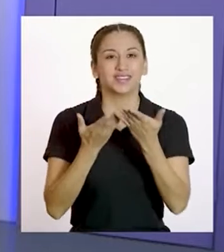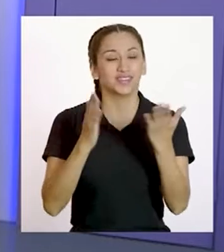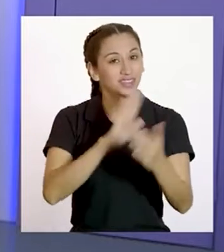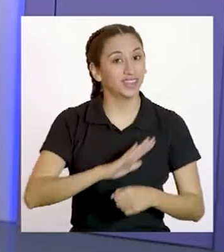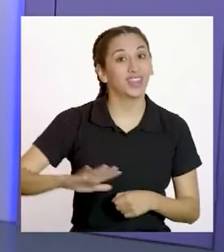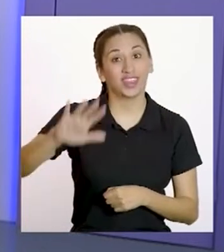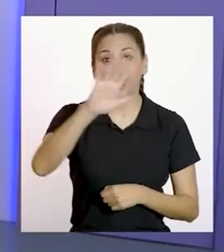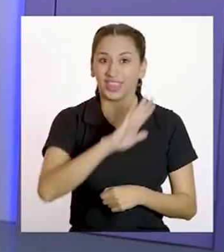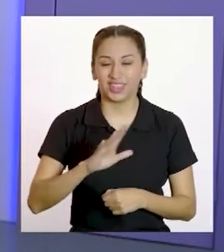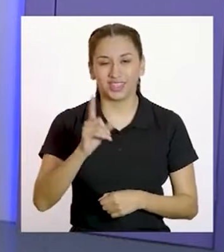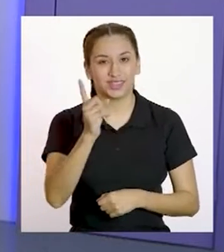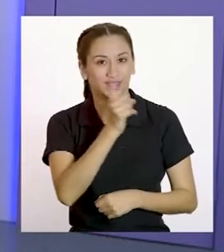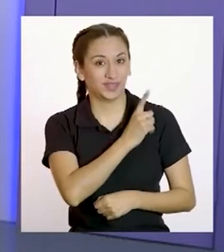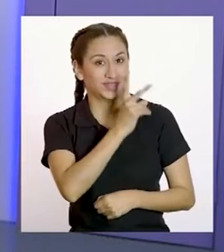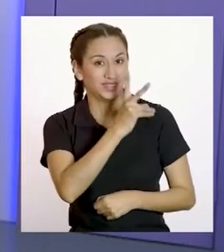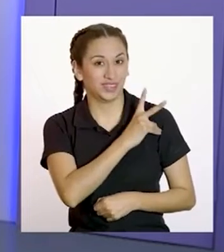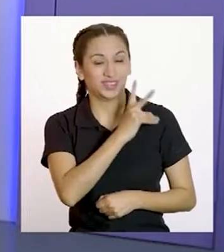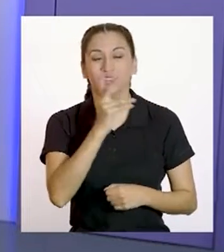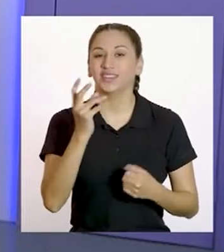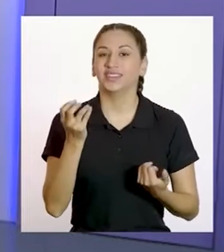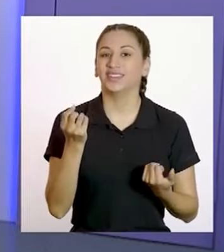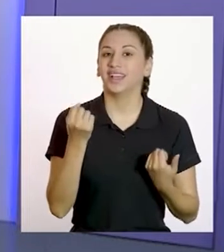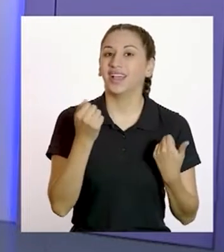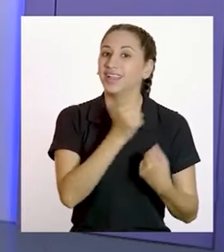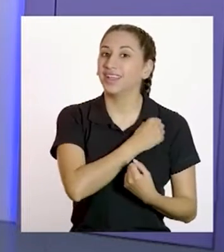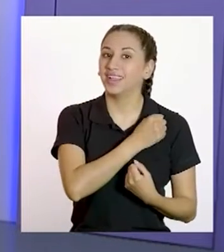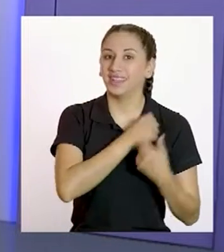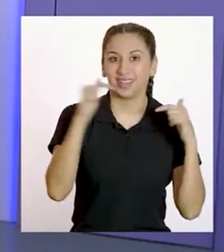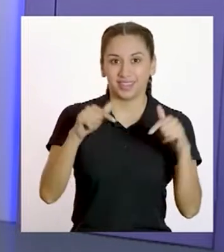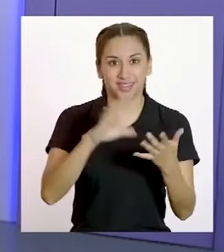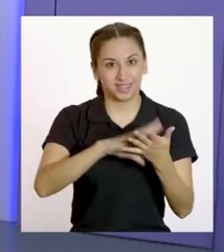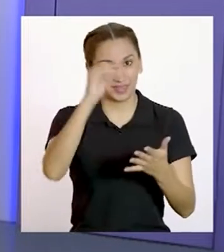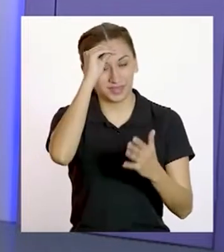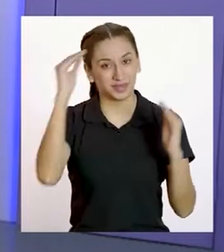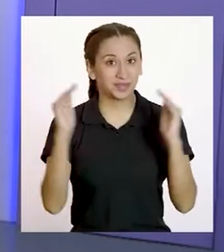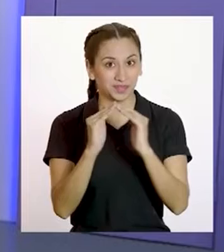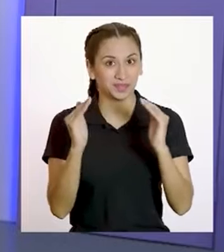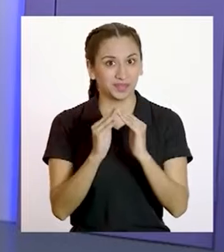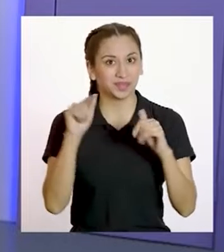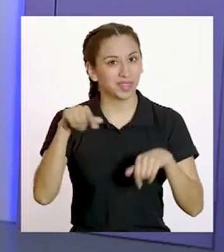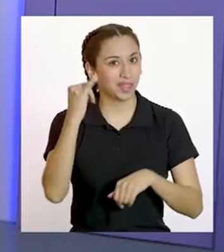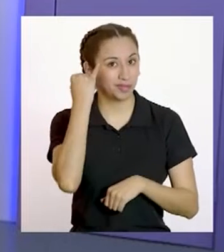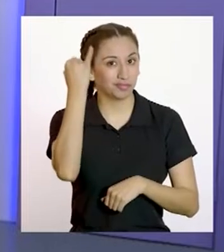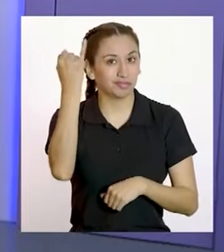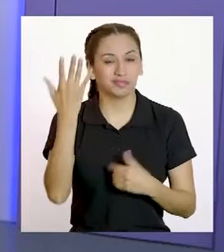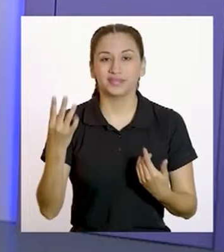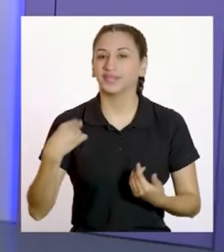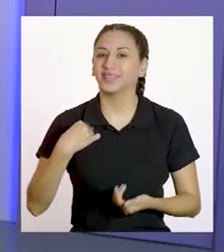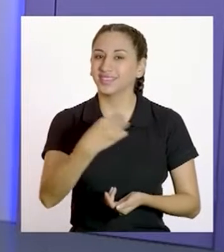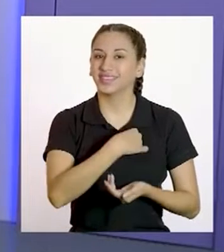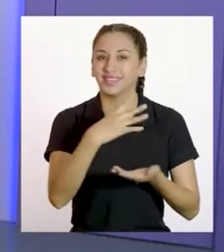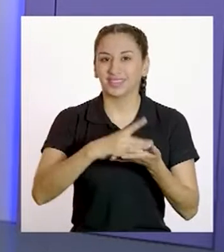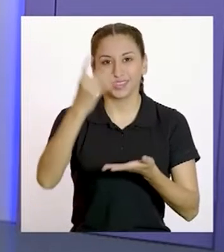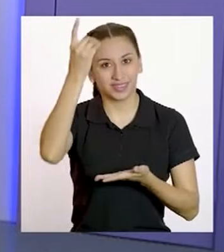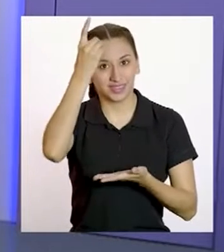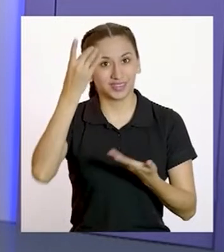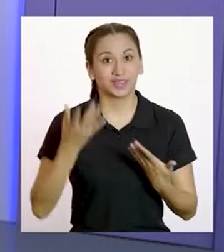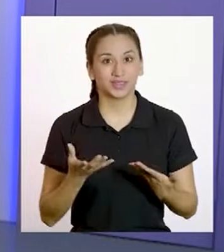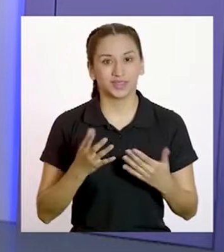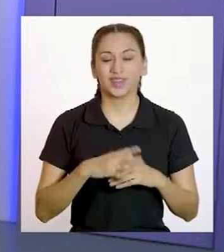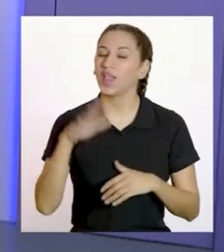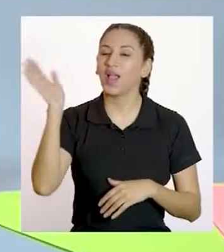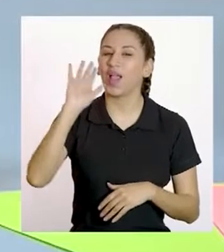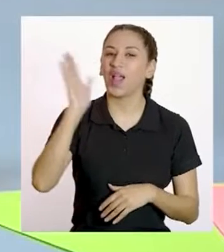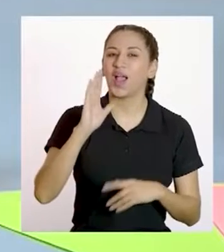Bienvenidas y bienvenidos, chicas y chicos de primero y segundo de secundaria, a su programa Aprendo en Casa. Esta es una iniciativa del Ministerio